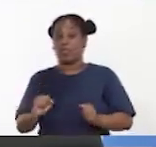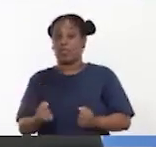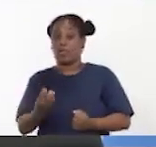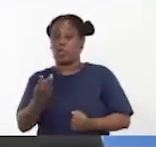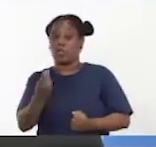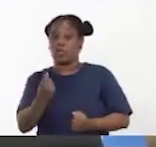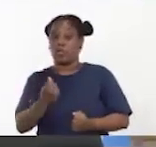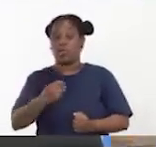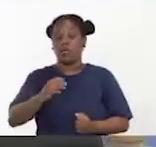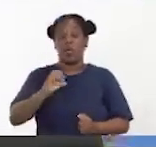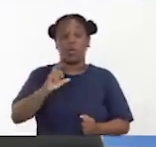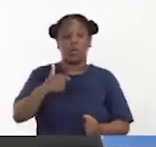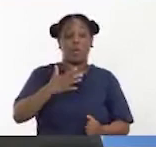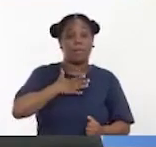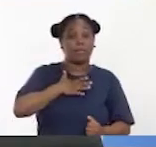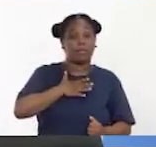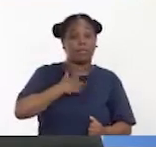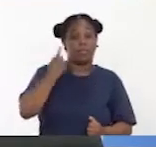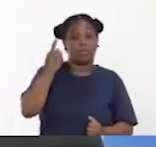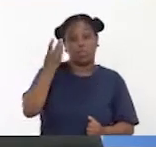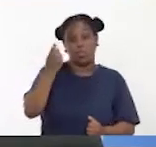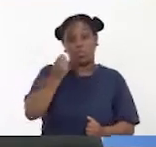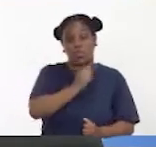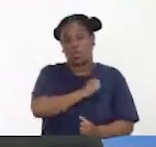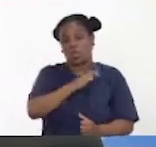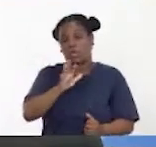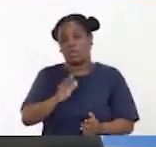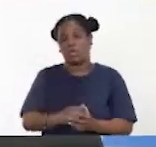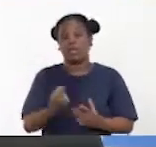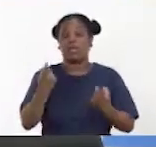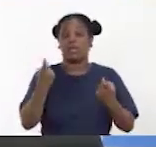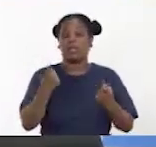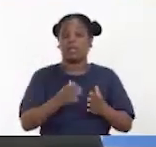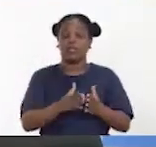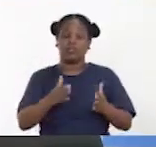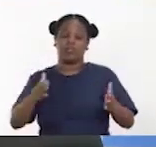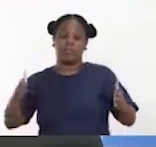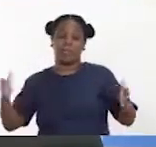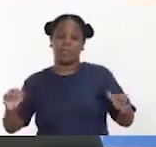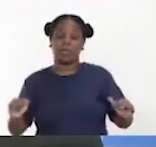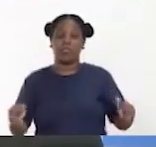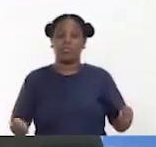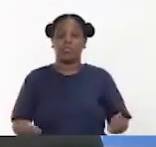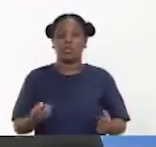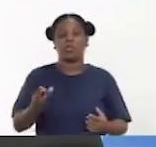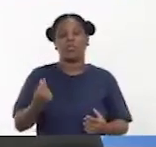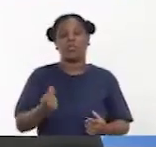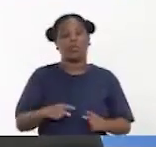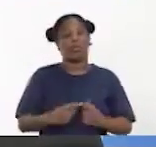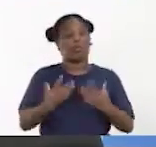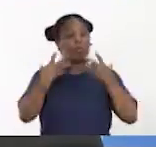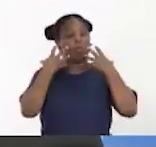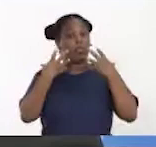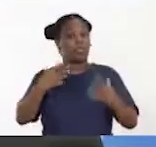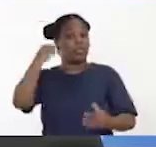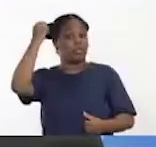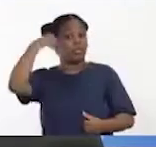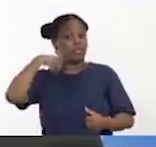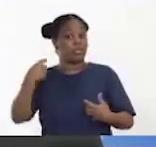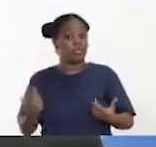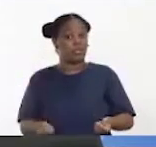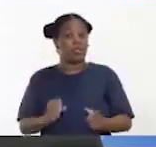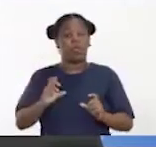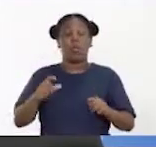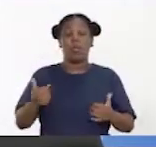el menor dominio numérico al cual pertenece un número y bueno, la necesidad de ampliar esos dominios numéricos, pero